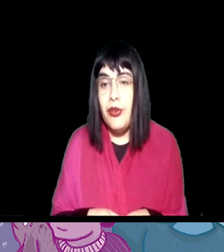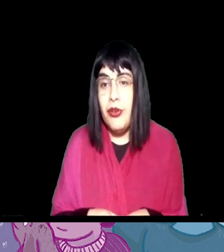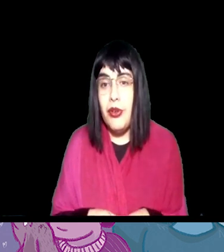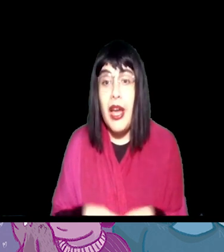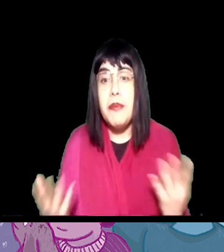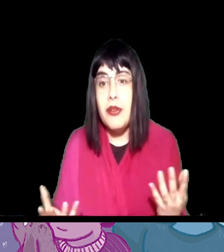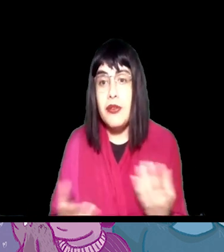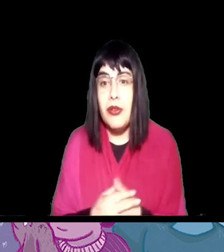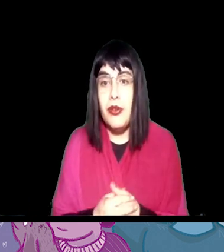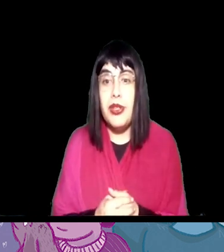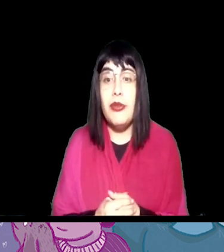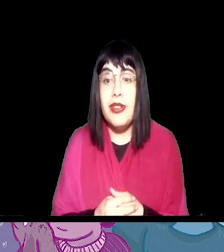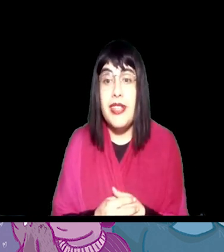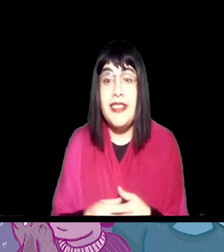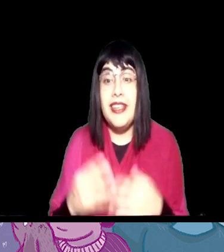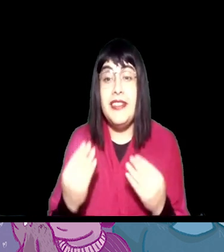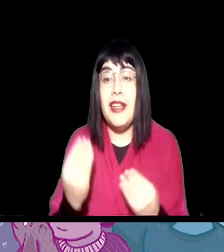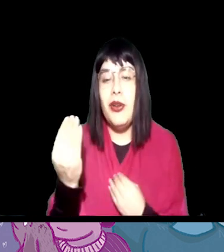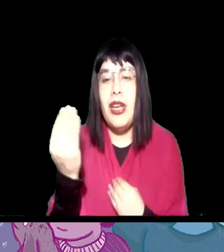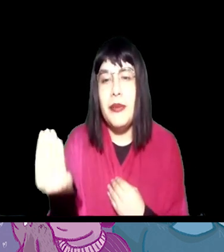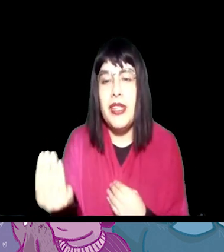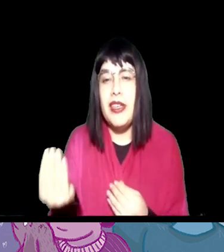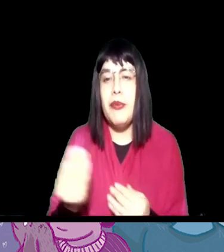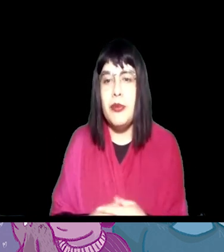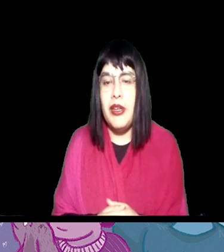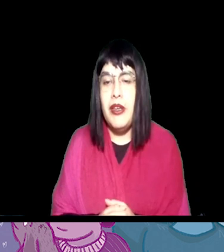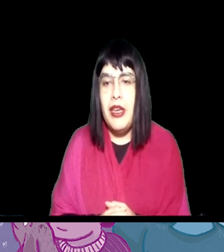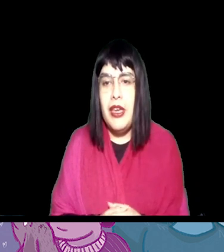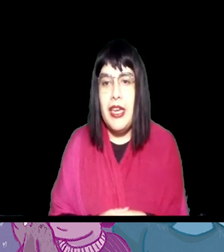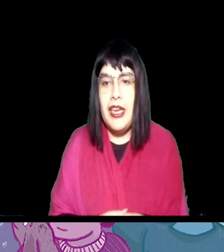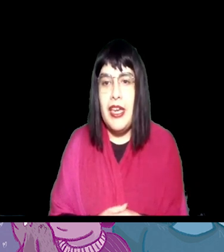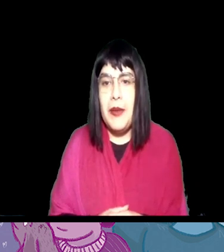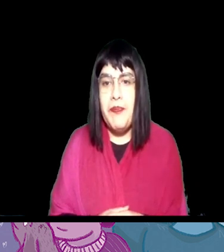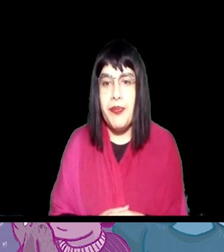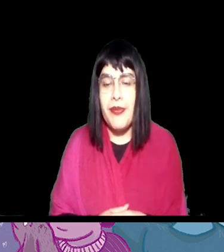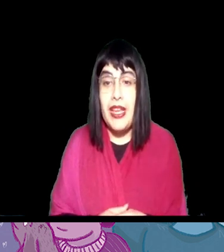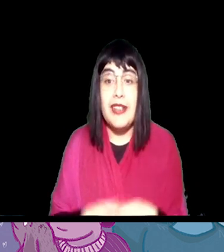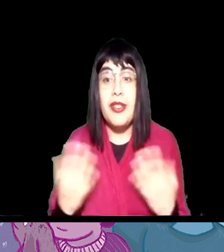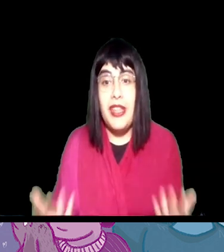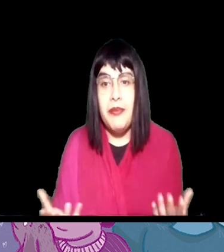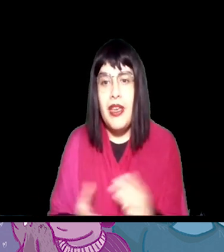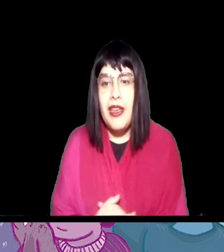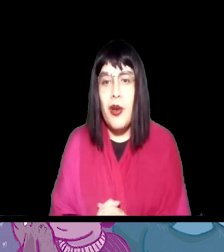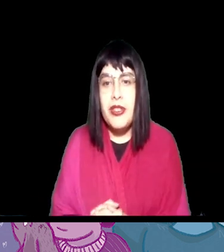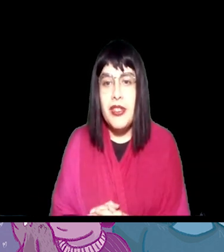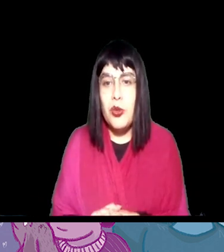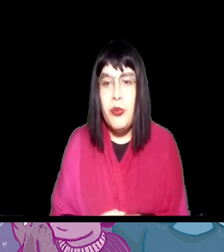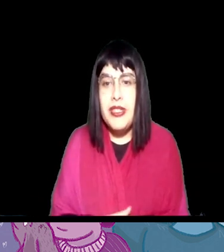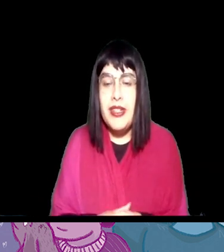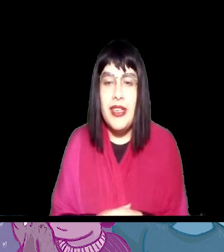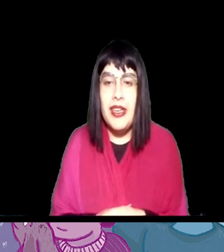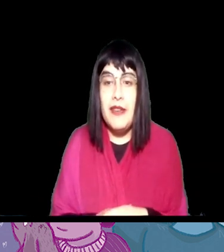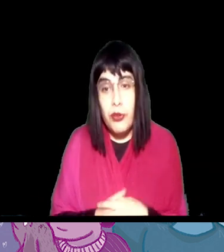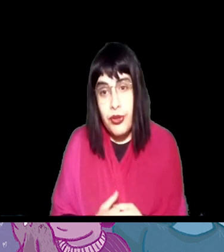generó cambios o se instaló la temática ya mucho más en la sociedad. ¿Cómo sientes